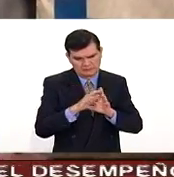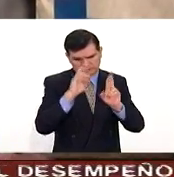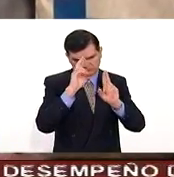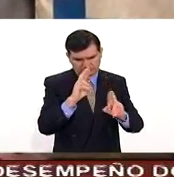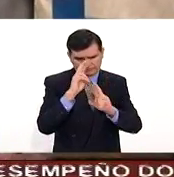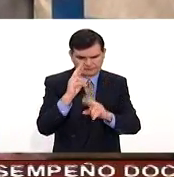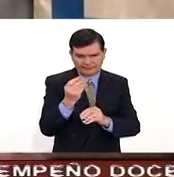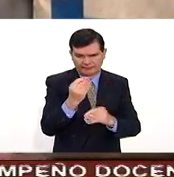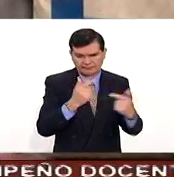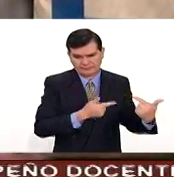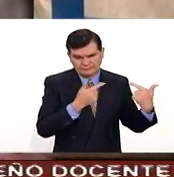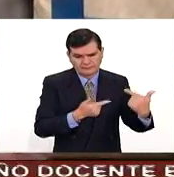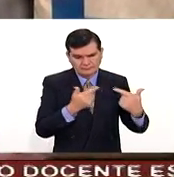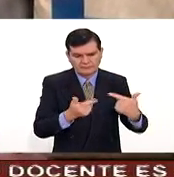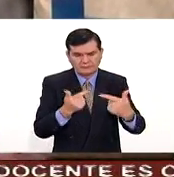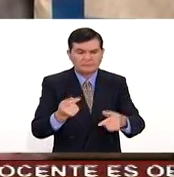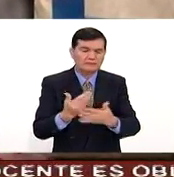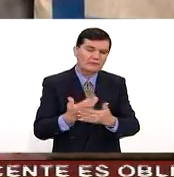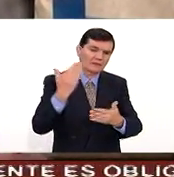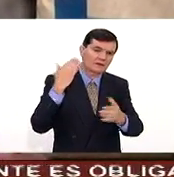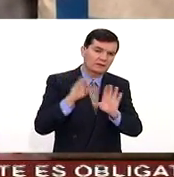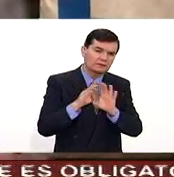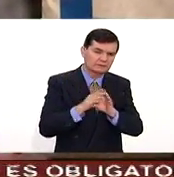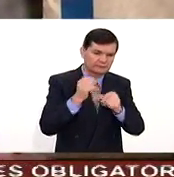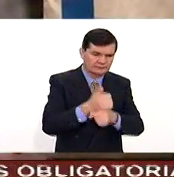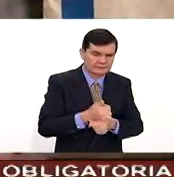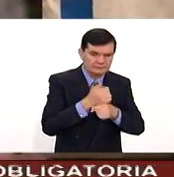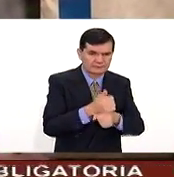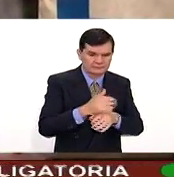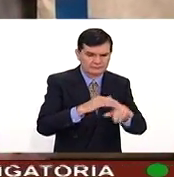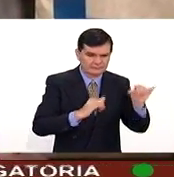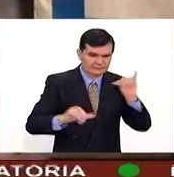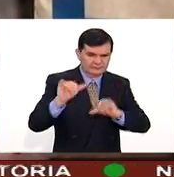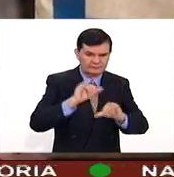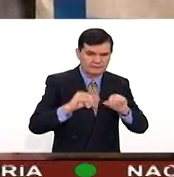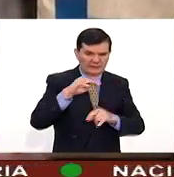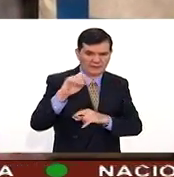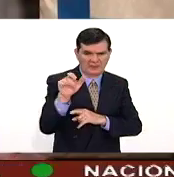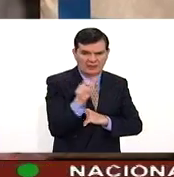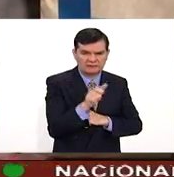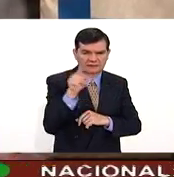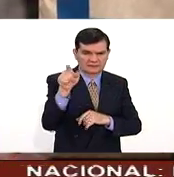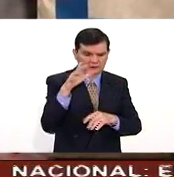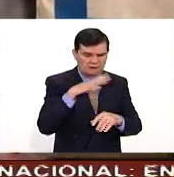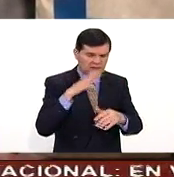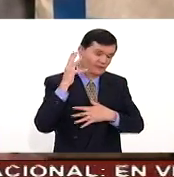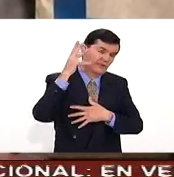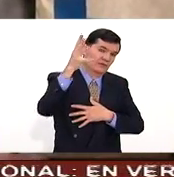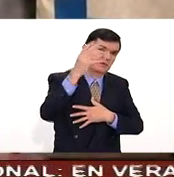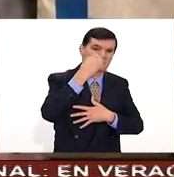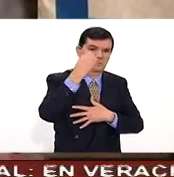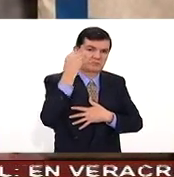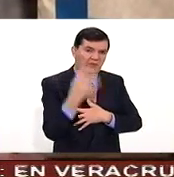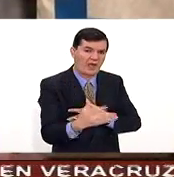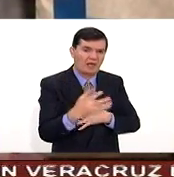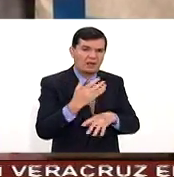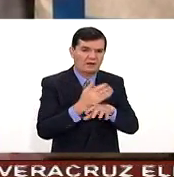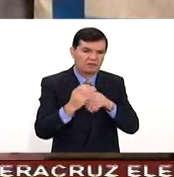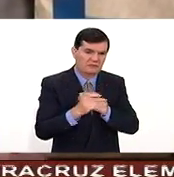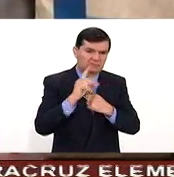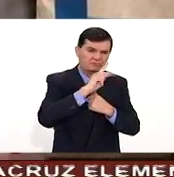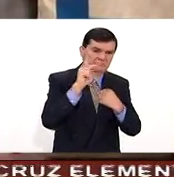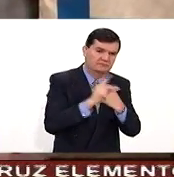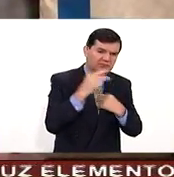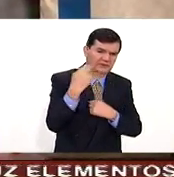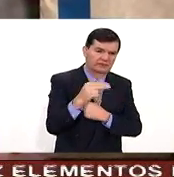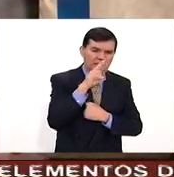a las muchas generaciones que no hace tanto tiempo vivieron en un laboratorio marxista que prometía un futuro brillante, ese gran país